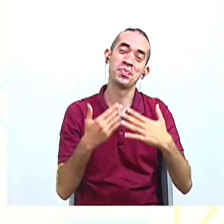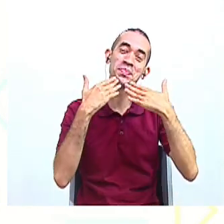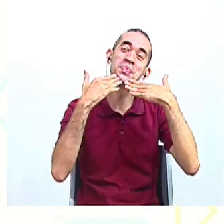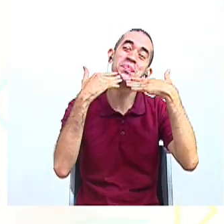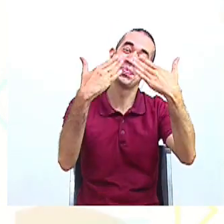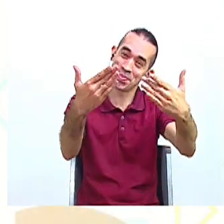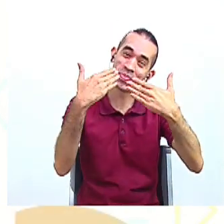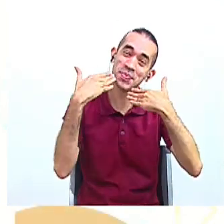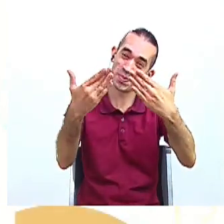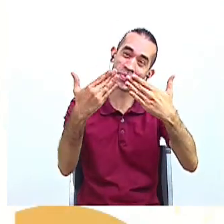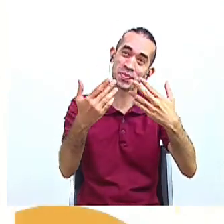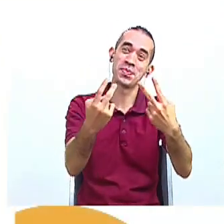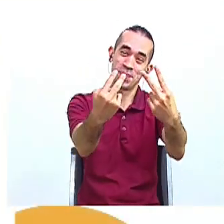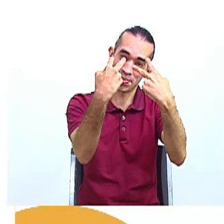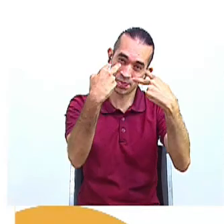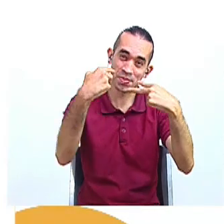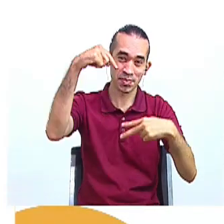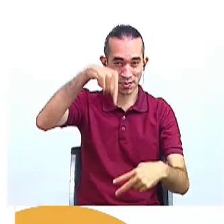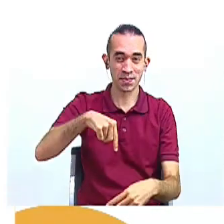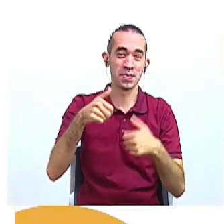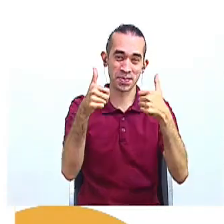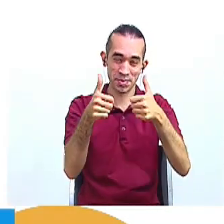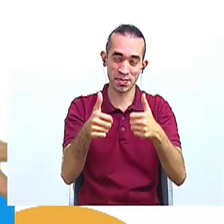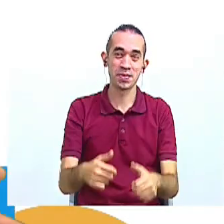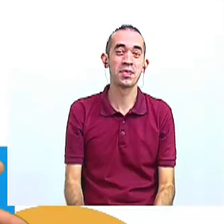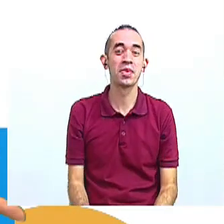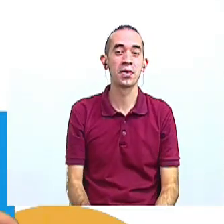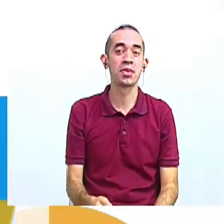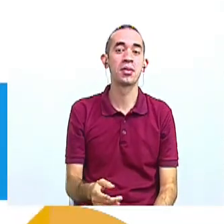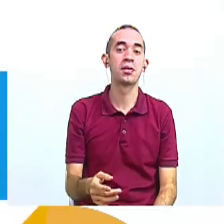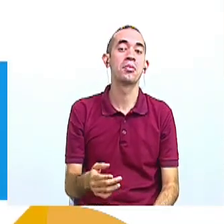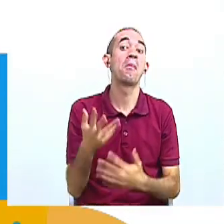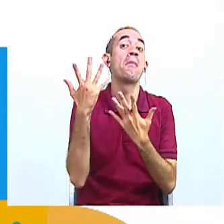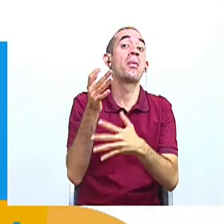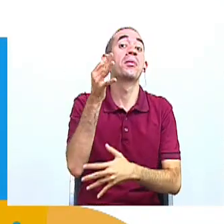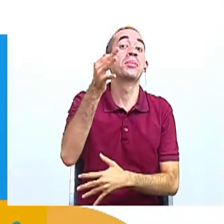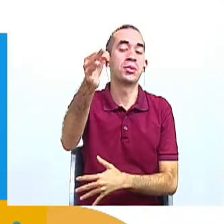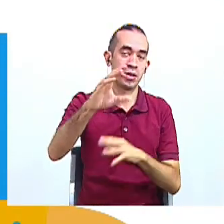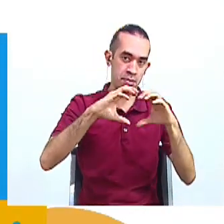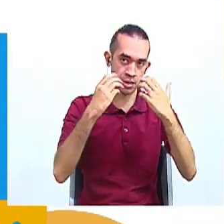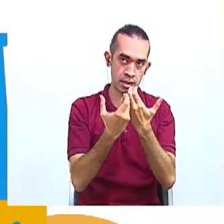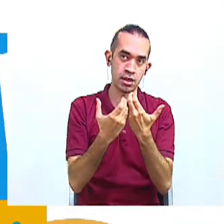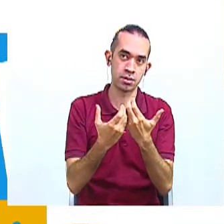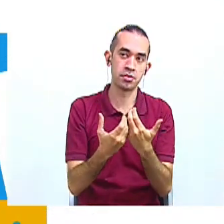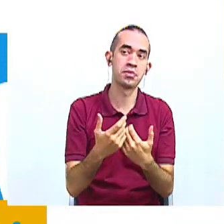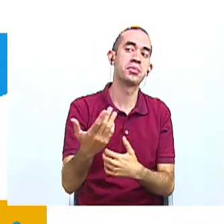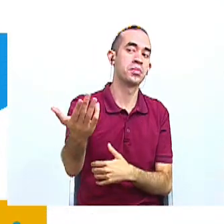Gracias por habernos acompañado el día de hoy. Les esperamos en nuestras próximas clases